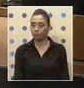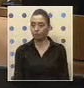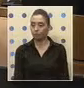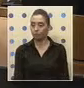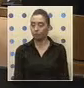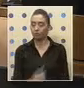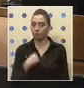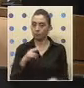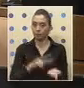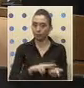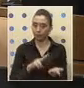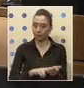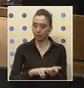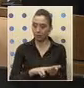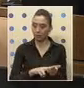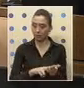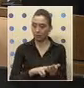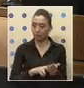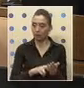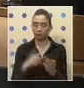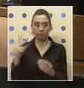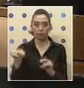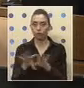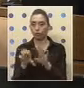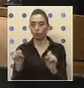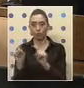Yo la verdad es que disiento profundamente de aquello.